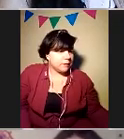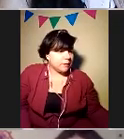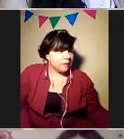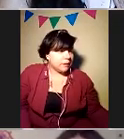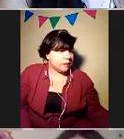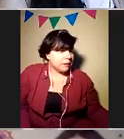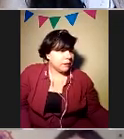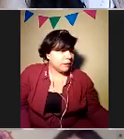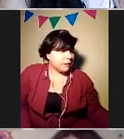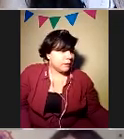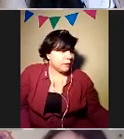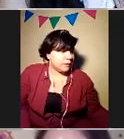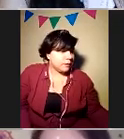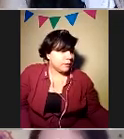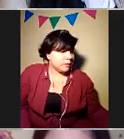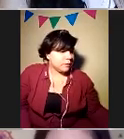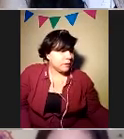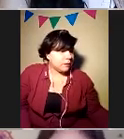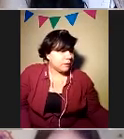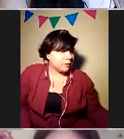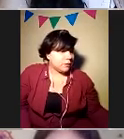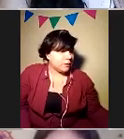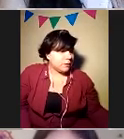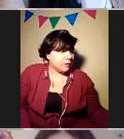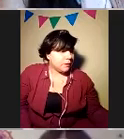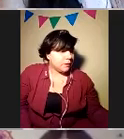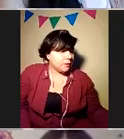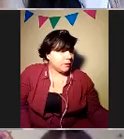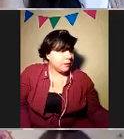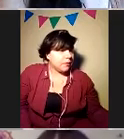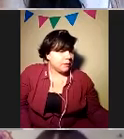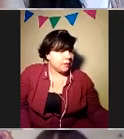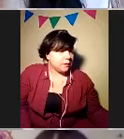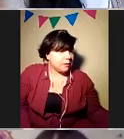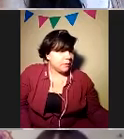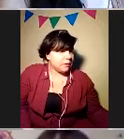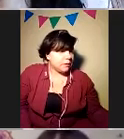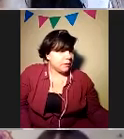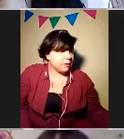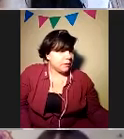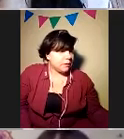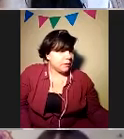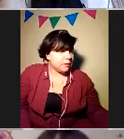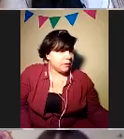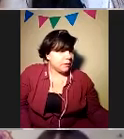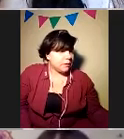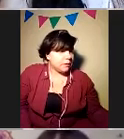los Black Friday y estas temporadas de super ofertas, ellos siempre en sus vitrinas